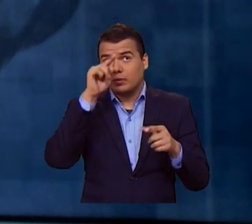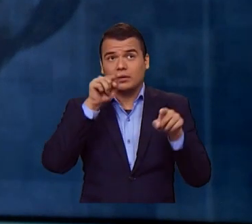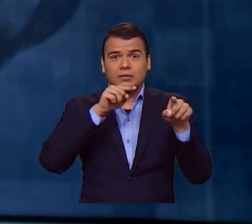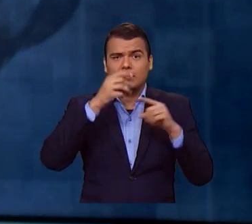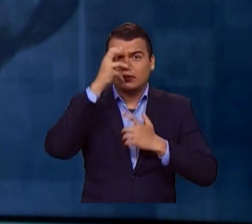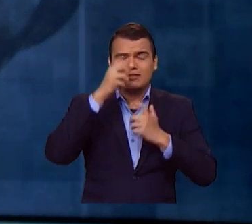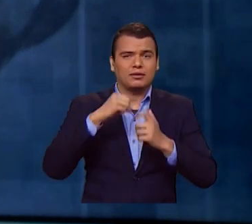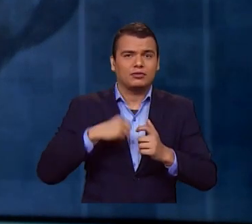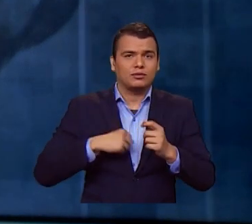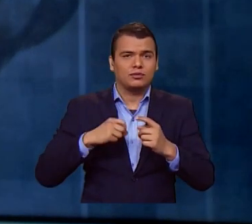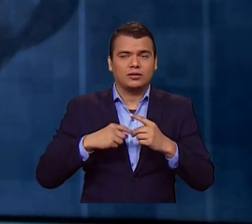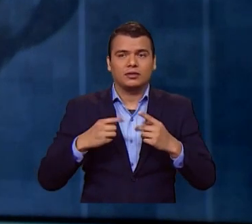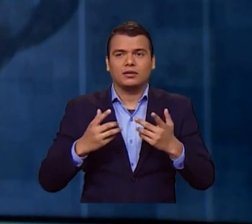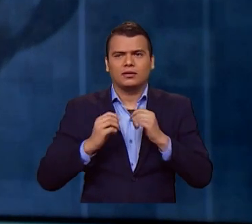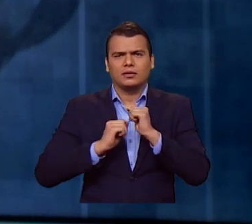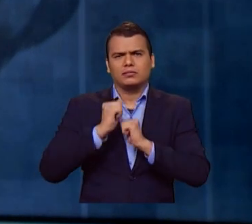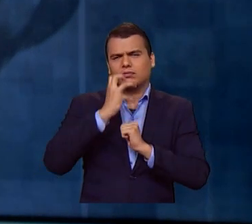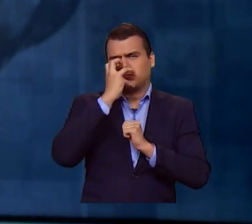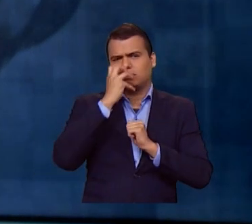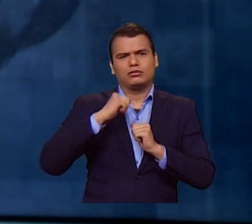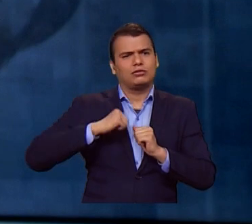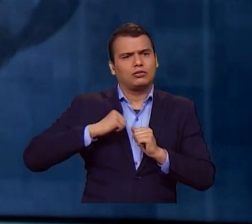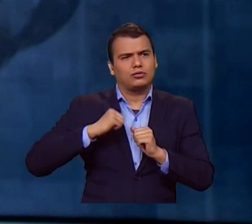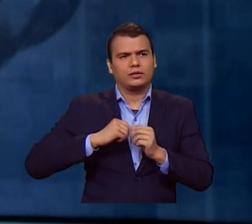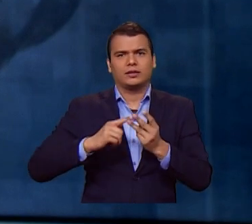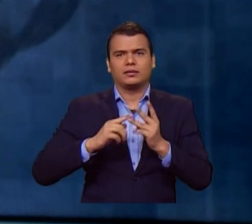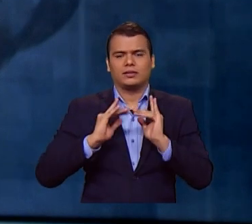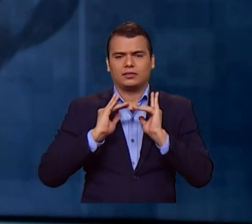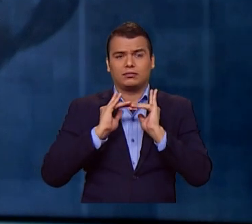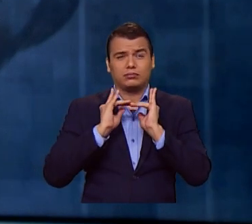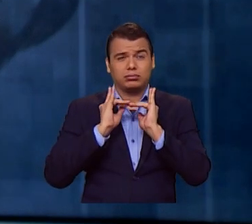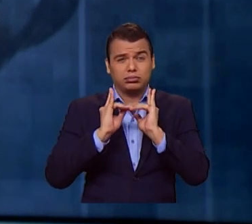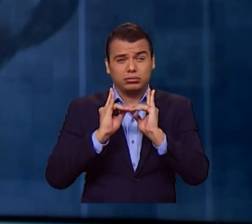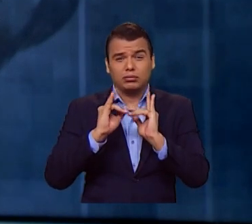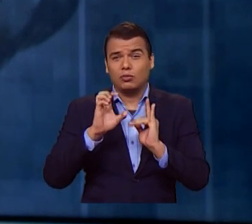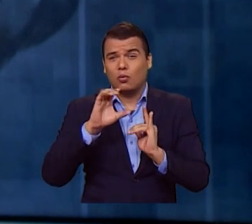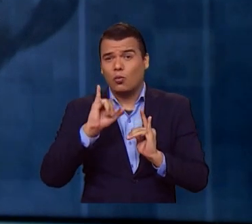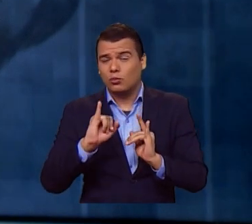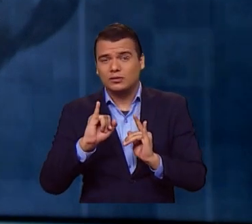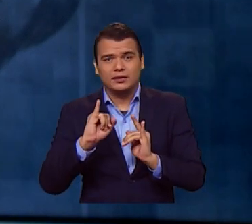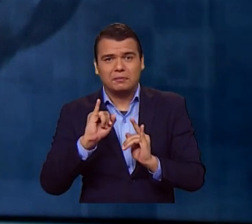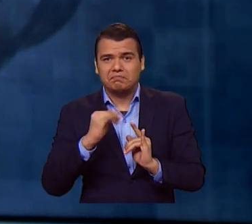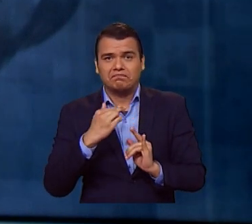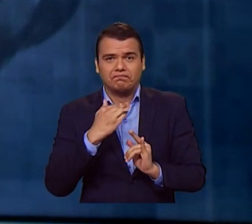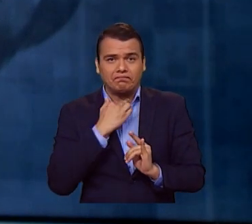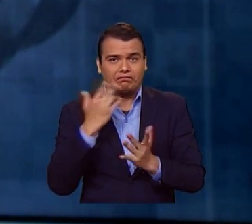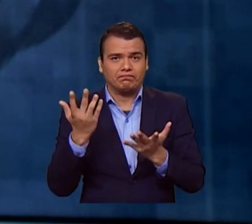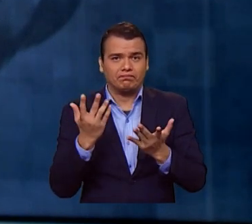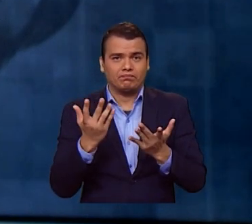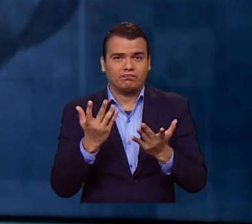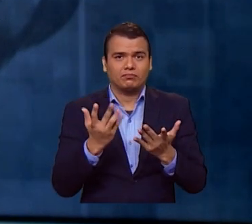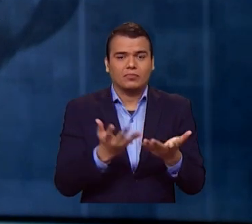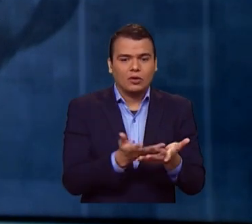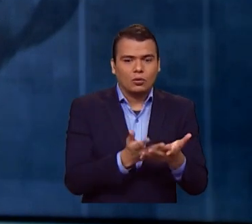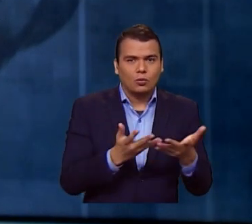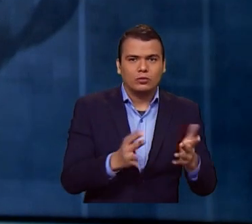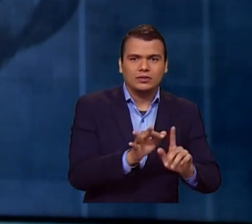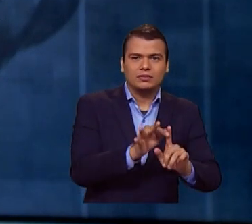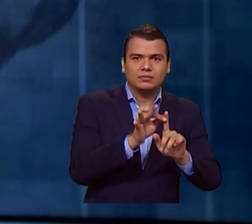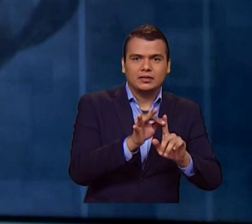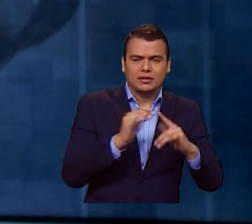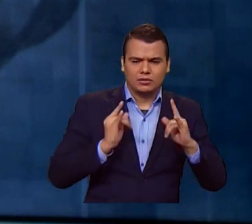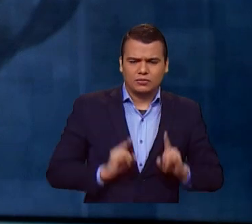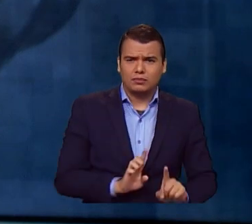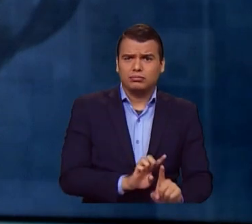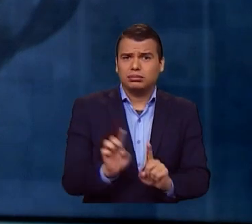su diagnóstico, ventiladores, atención suficiente de camas UCI y sobre todo la producción nacional exigida de equipos médicos. Este